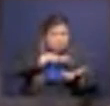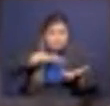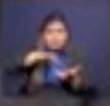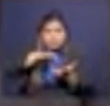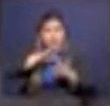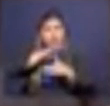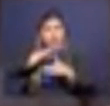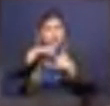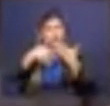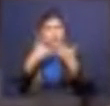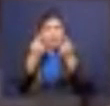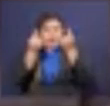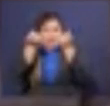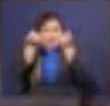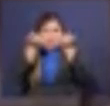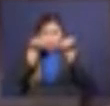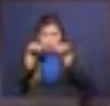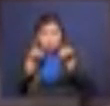de la economía mundial